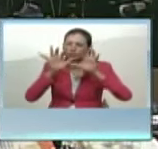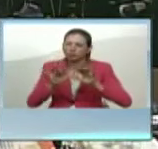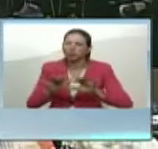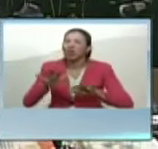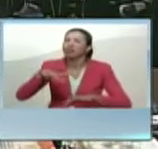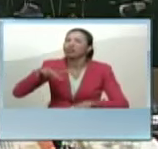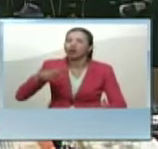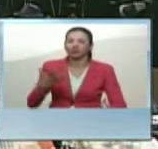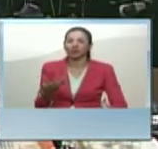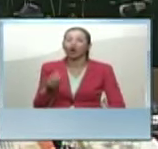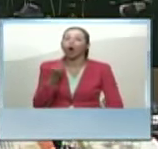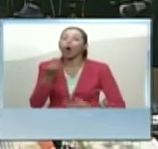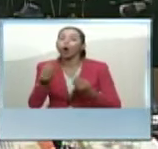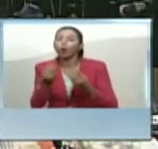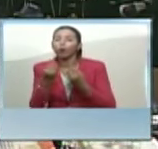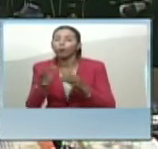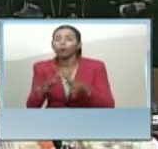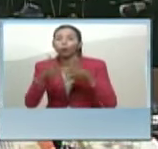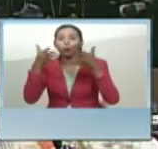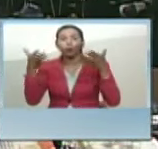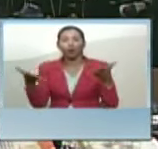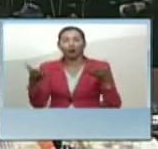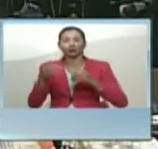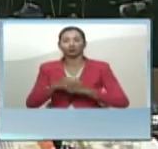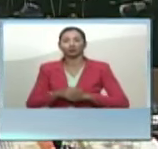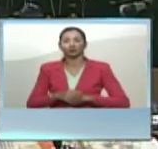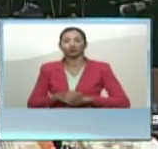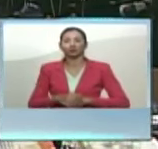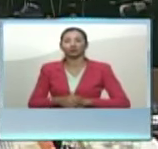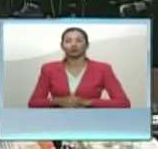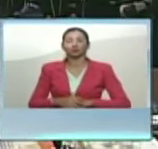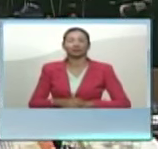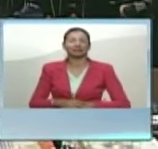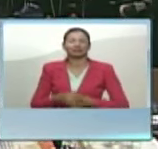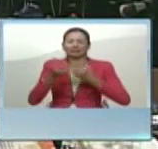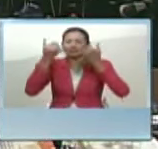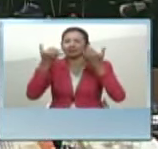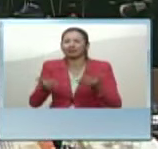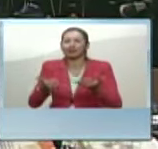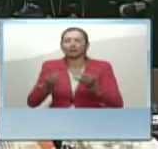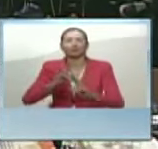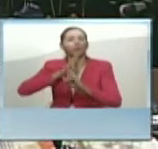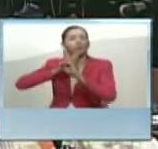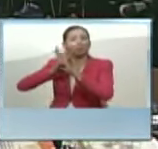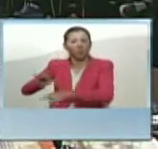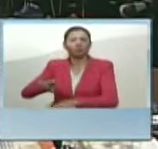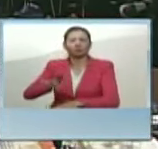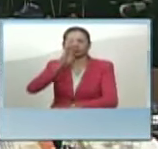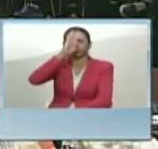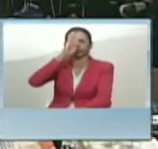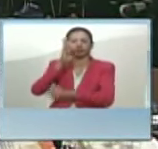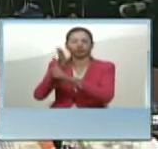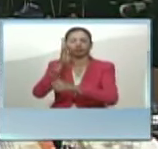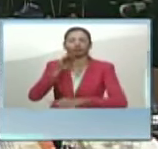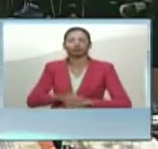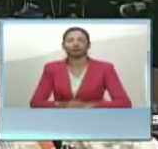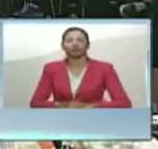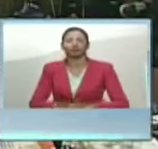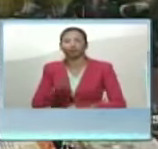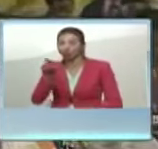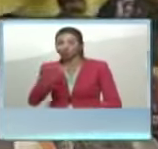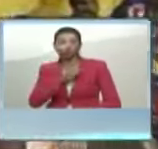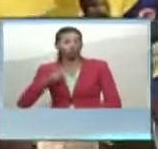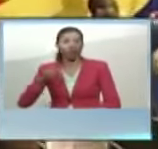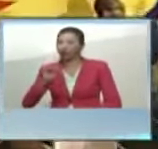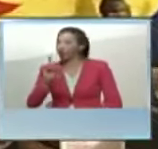dónde, cómo, cuándo, y tenga la seguridad que yo voy a actuar de manera inmediata y directa. El Consejo, no tú,